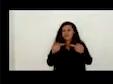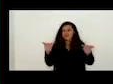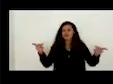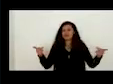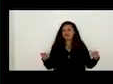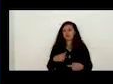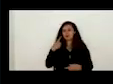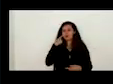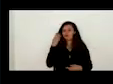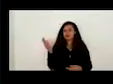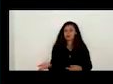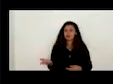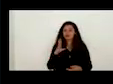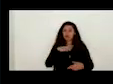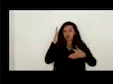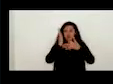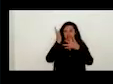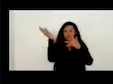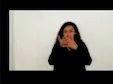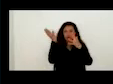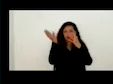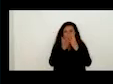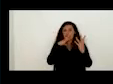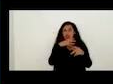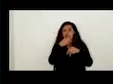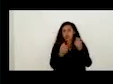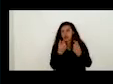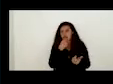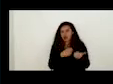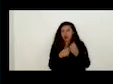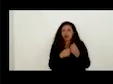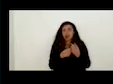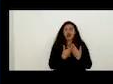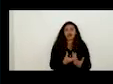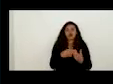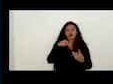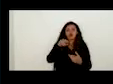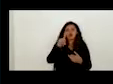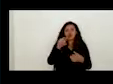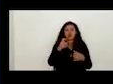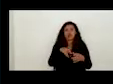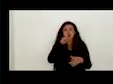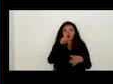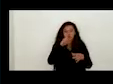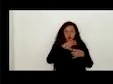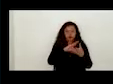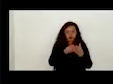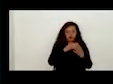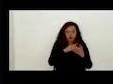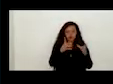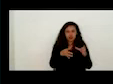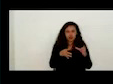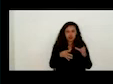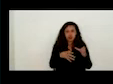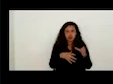y obviamente, bueno, pues tiene aquí algunos nuggets que generalmente son fritos, algo de salsa capsu, muy pocos vegetales,